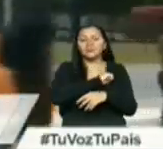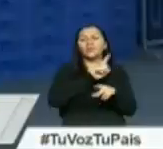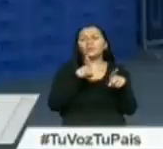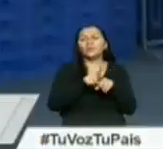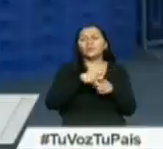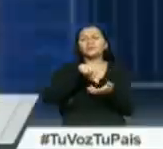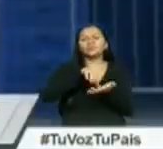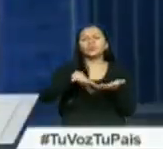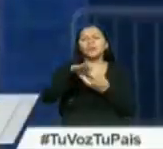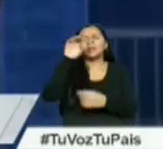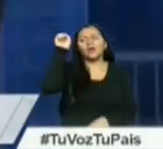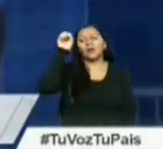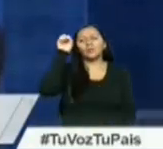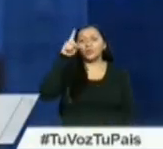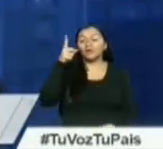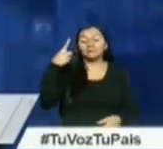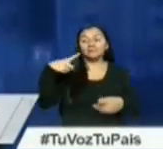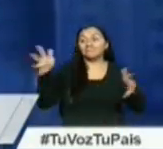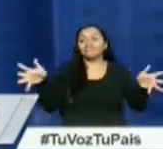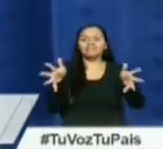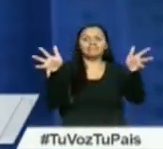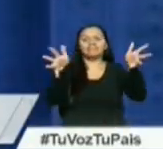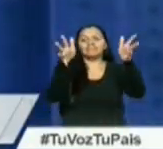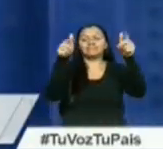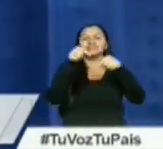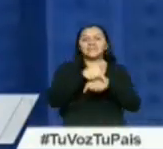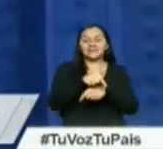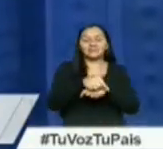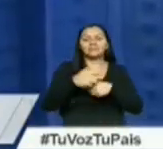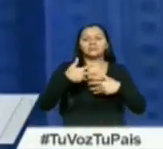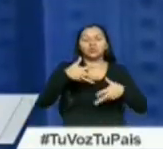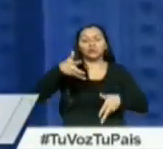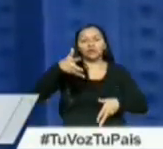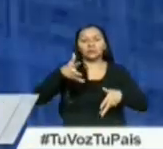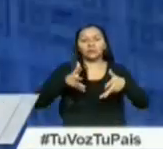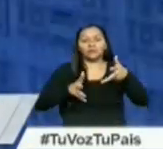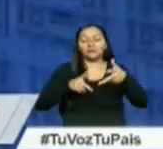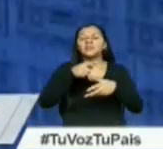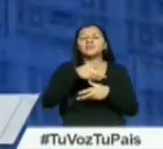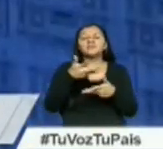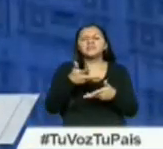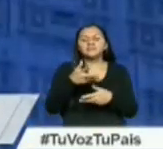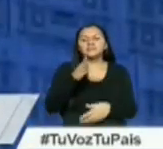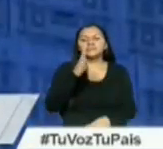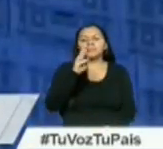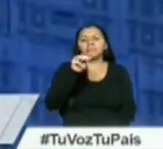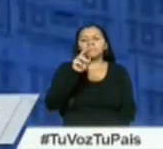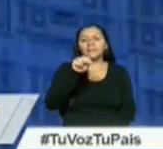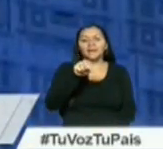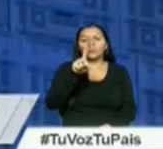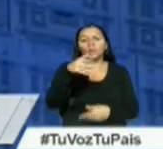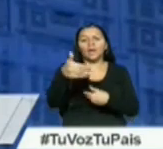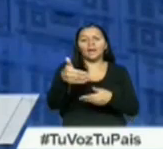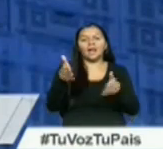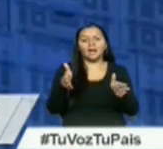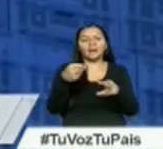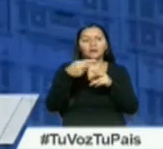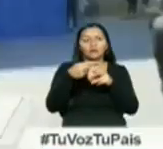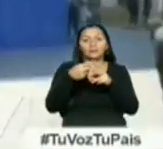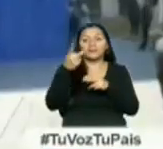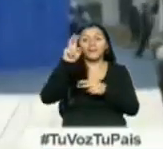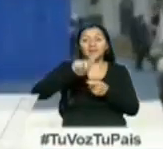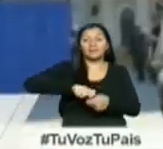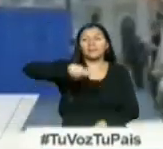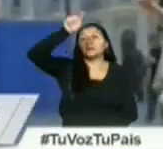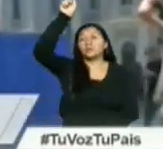urbana. La creación del colectivo australiano Cornelius Brown crearon Crate Man, Hombre de Caja, un robot de 20 metros de